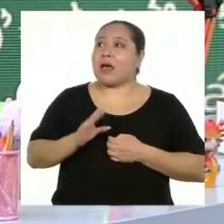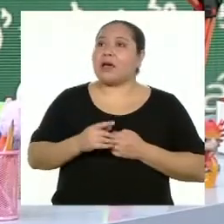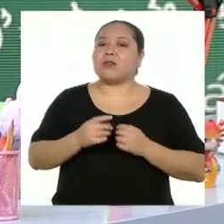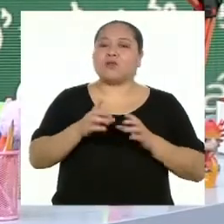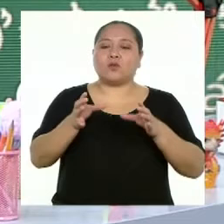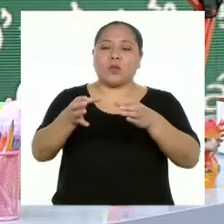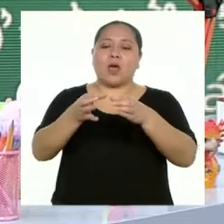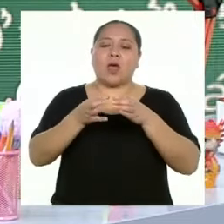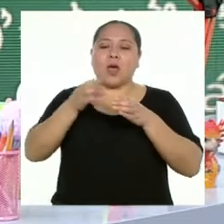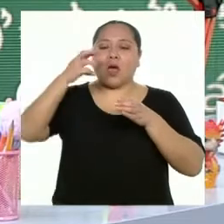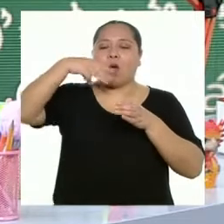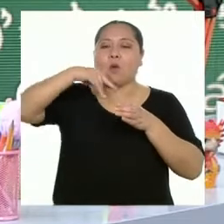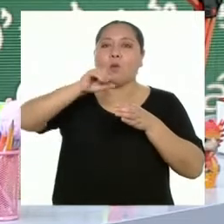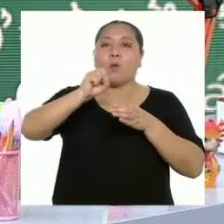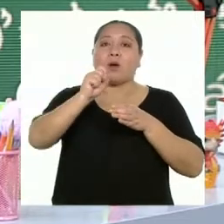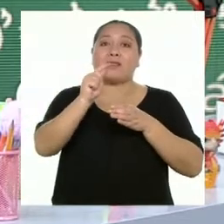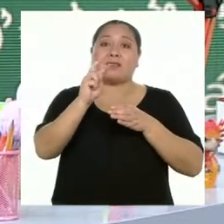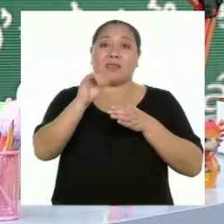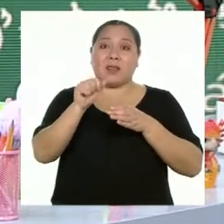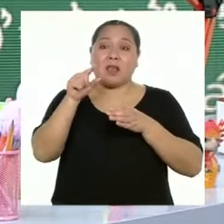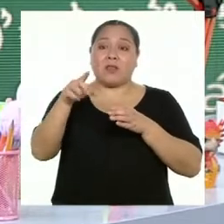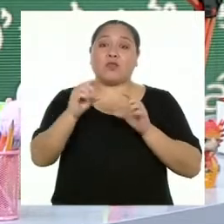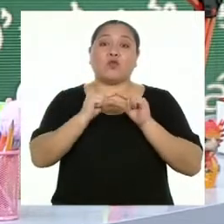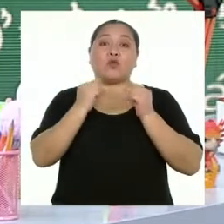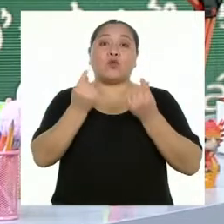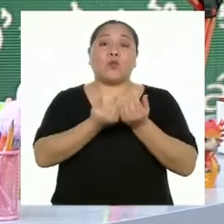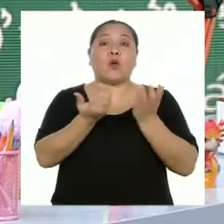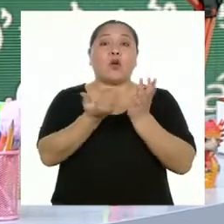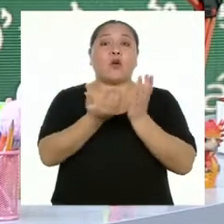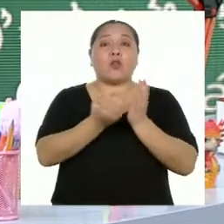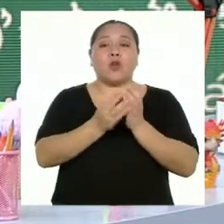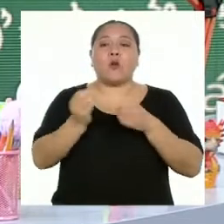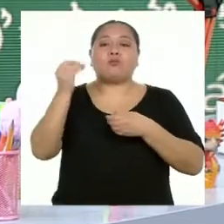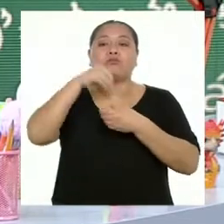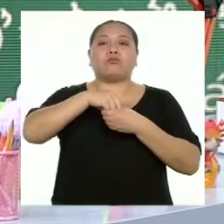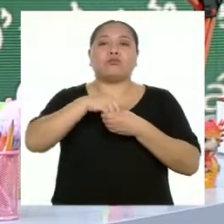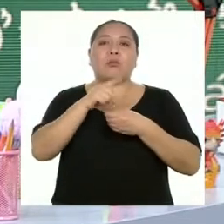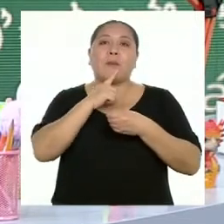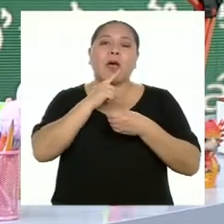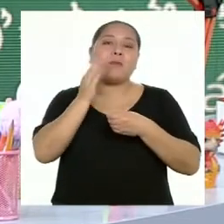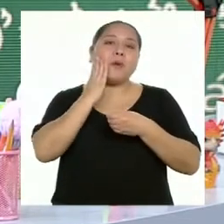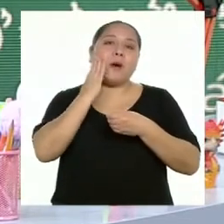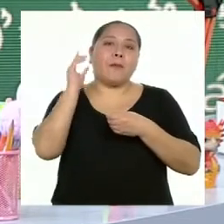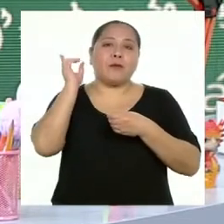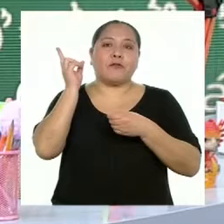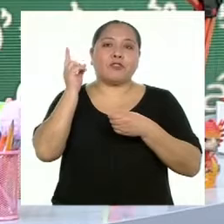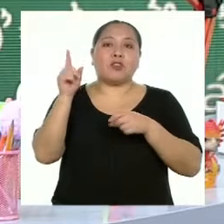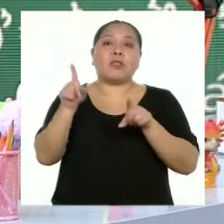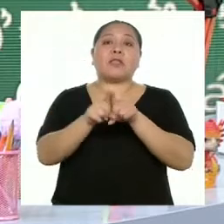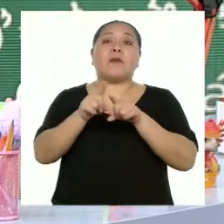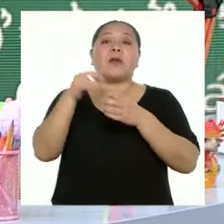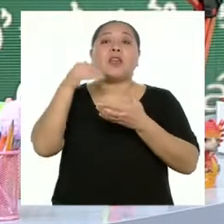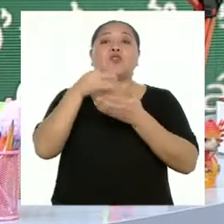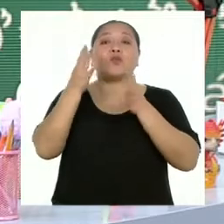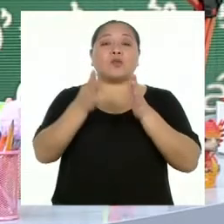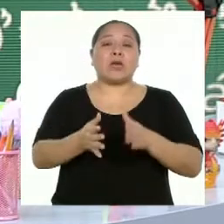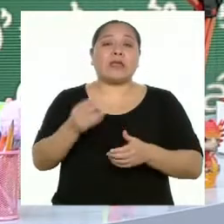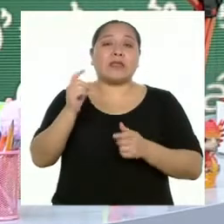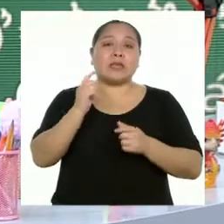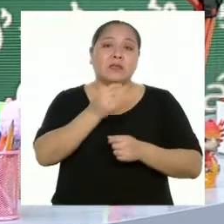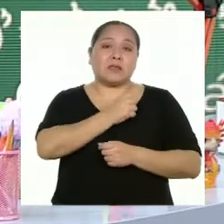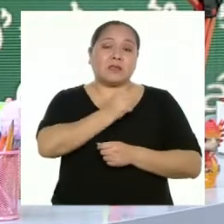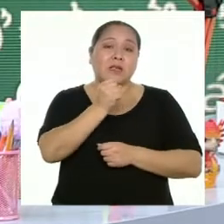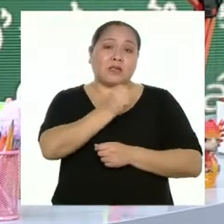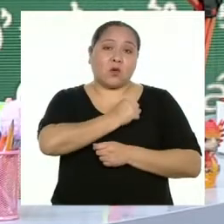de personas de su comunidad educativa, conformada por padres, madres, maestros y estudiantes de secundaria. Y